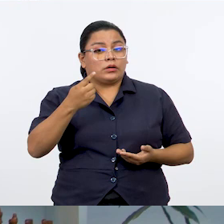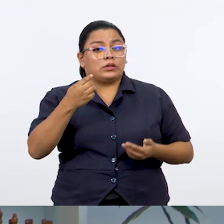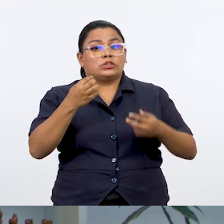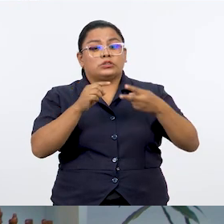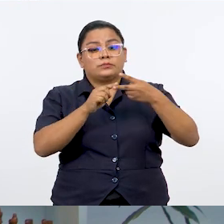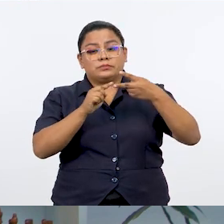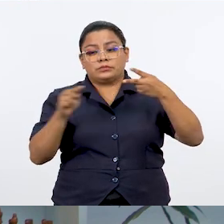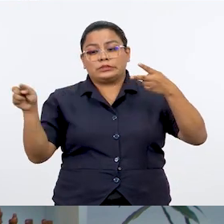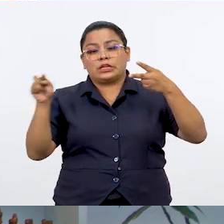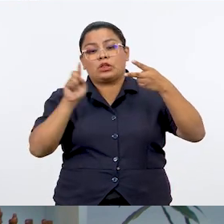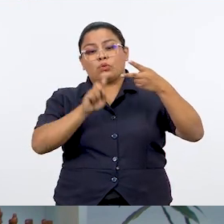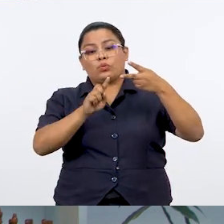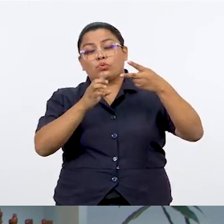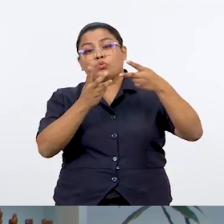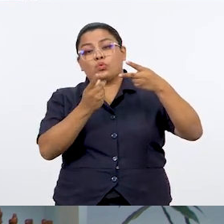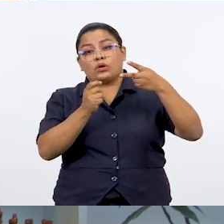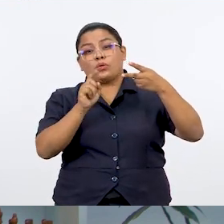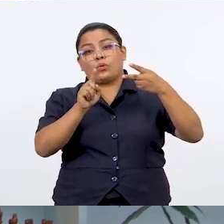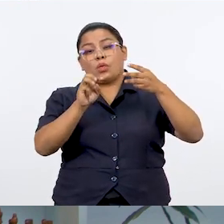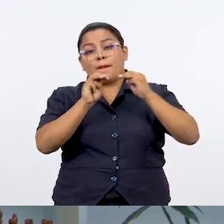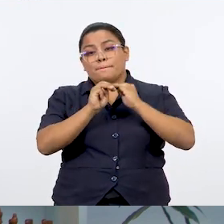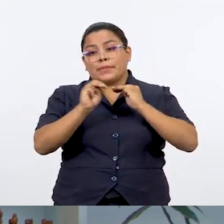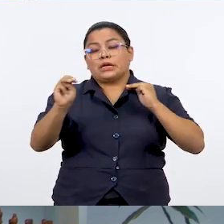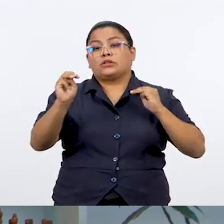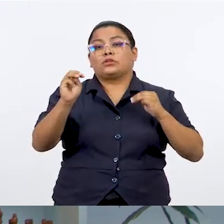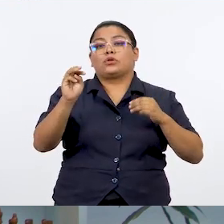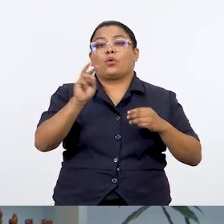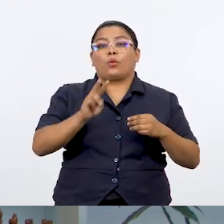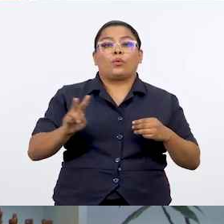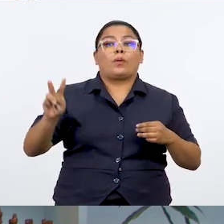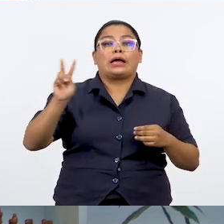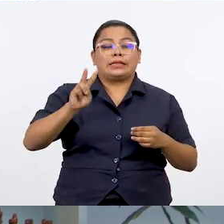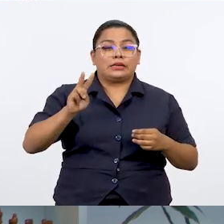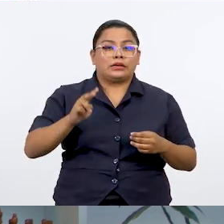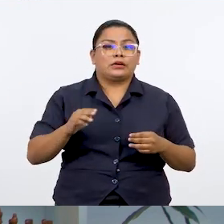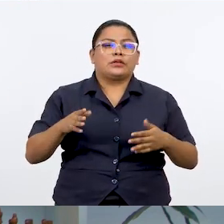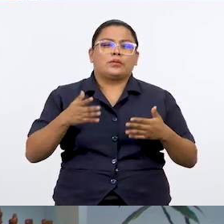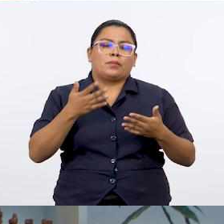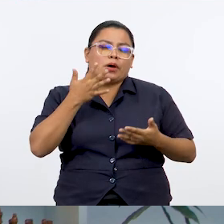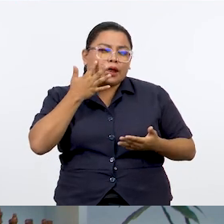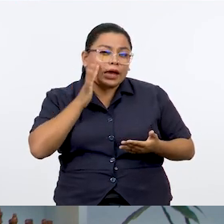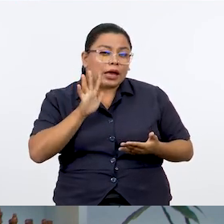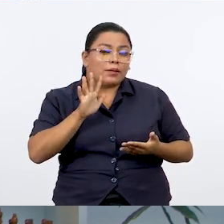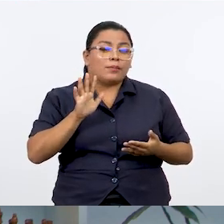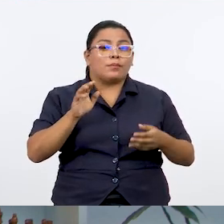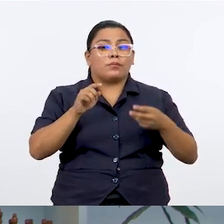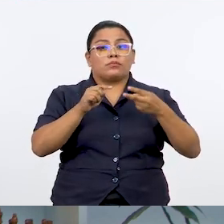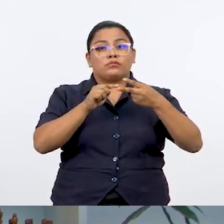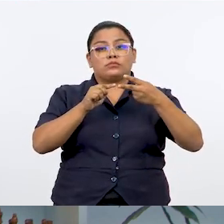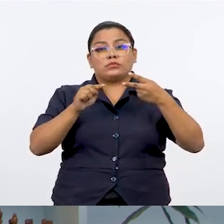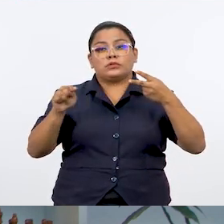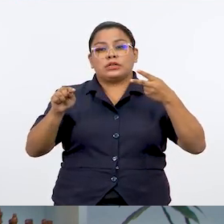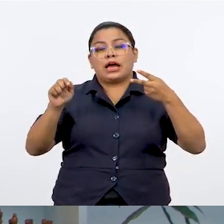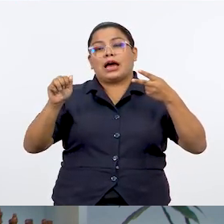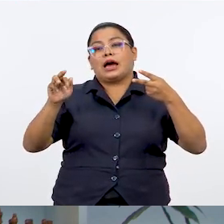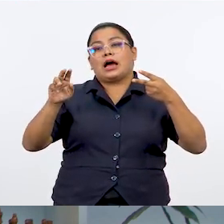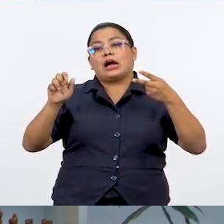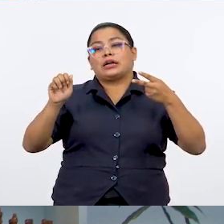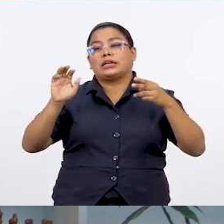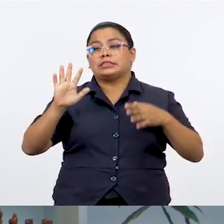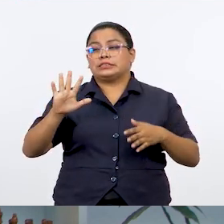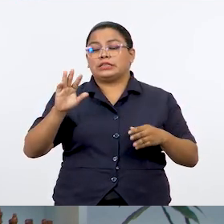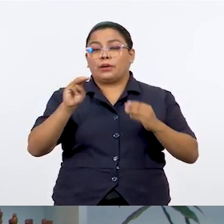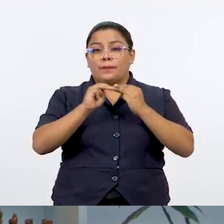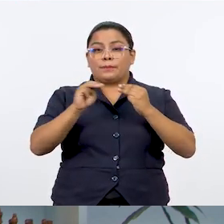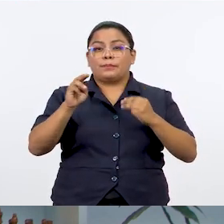para 1 metro cuadrado. Ahora, si el área, por ejemplo, fuera de 5 metros cuadrados